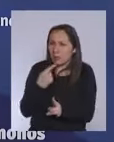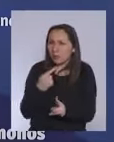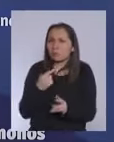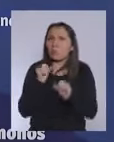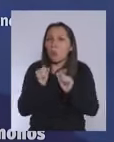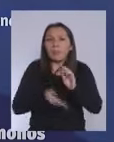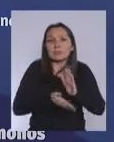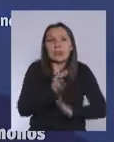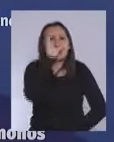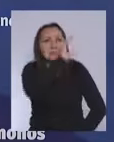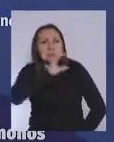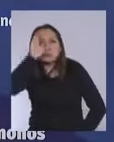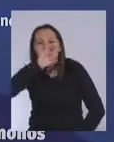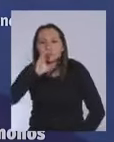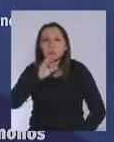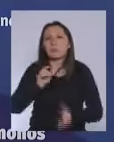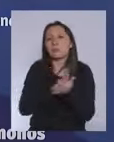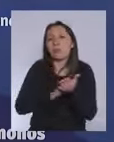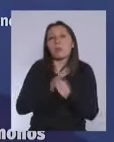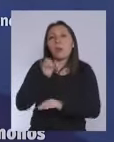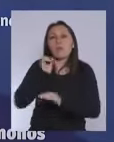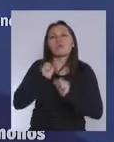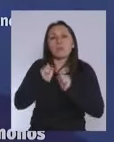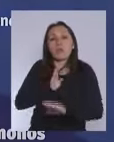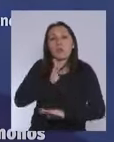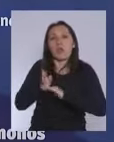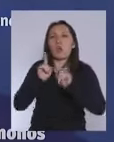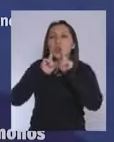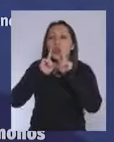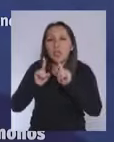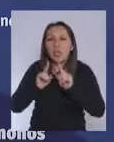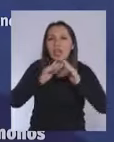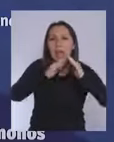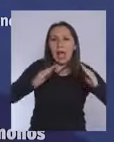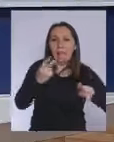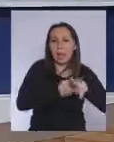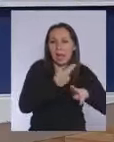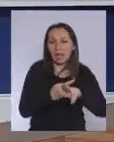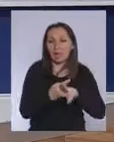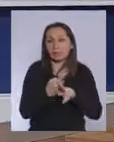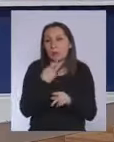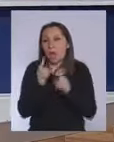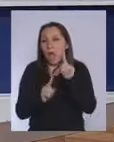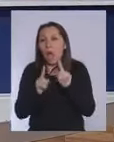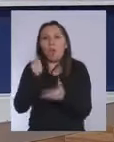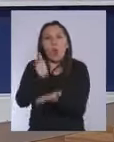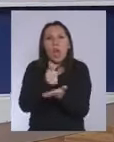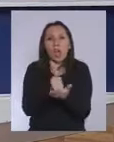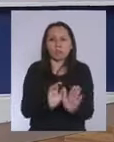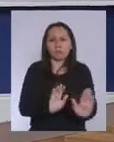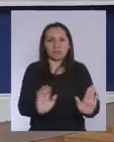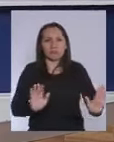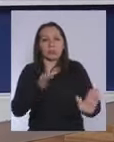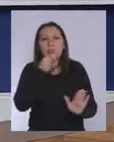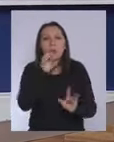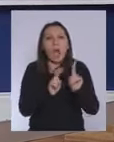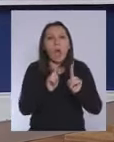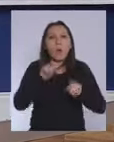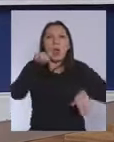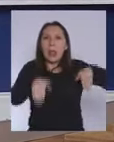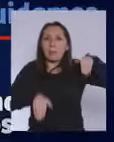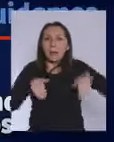turismo por ejemplo se va a poder ir a un hotel a cabañas las tardes que hayan manifestado ciertos reparos por ejemplo algunos